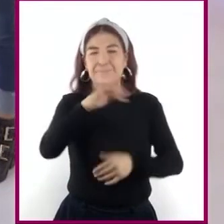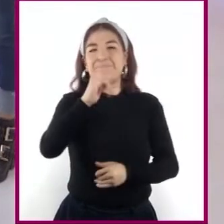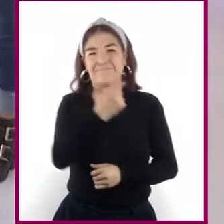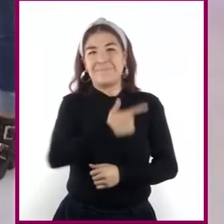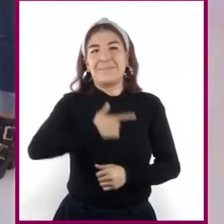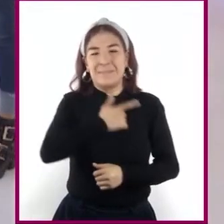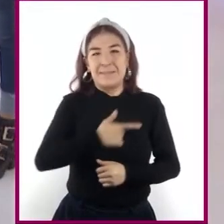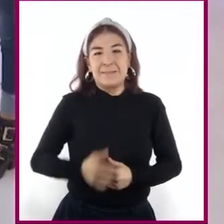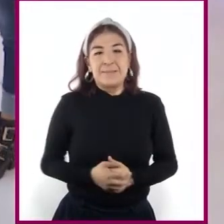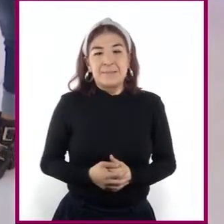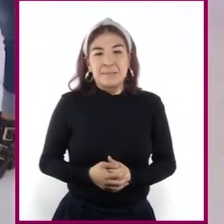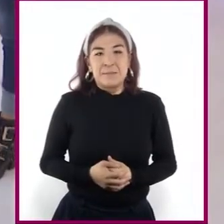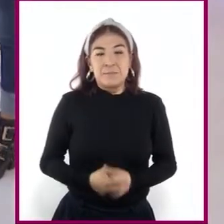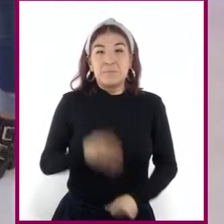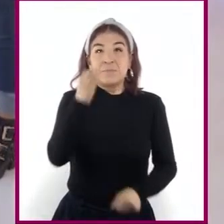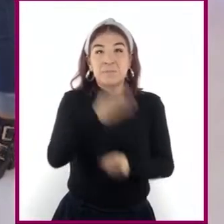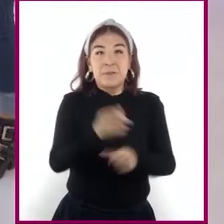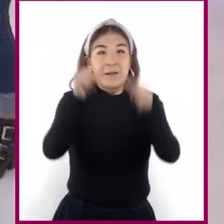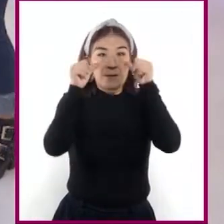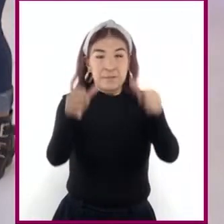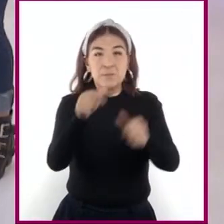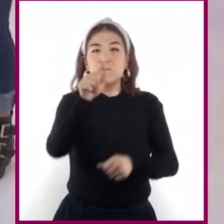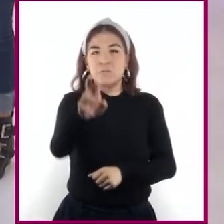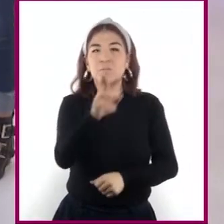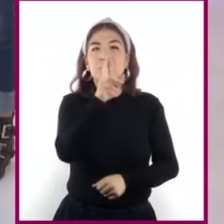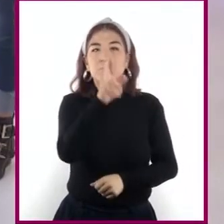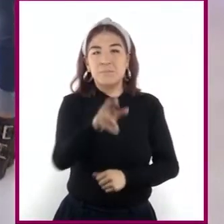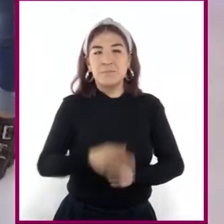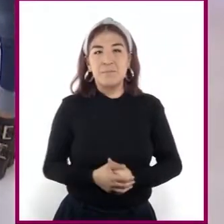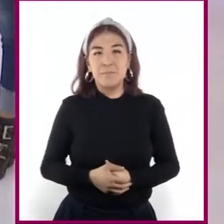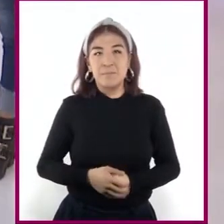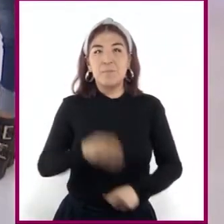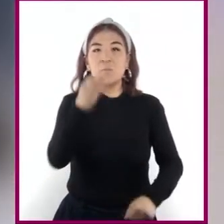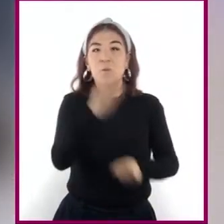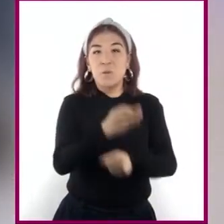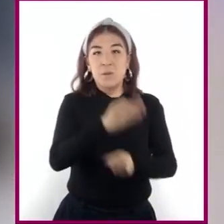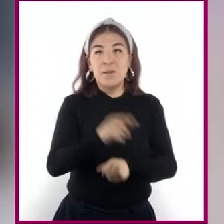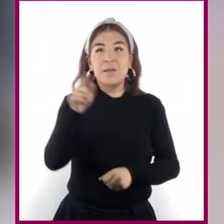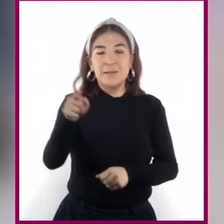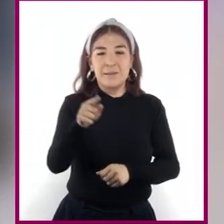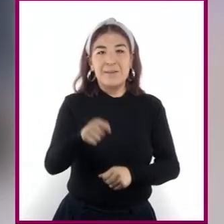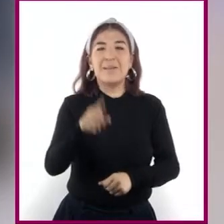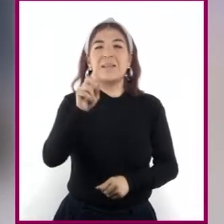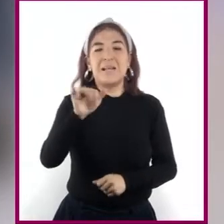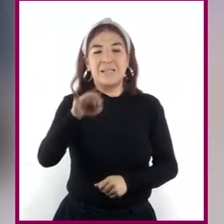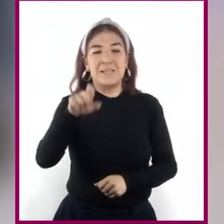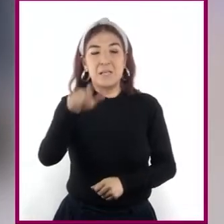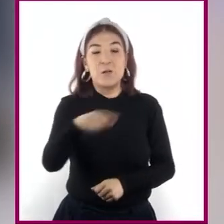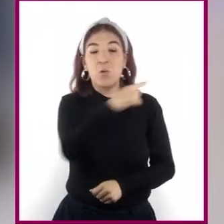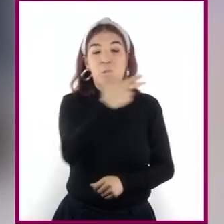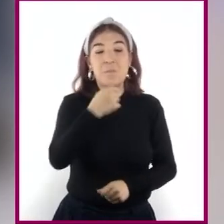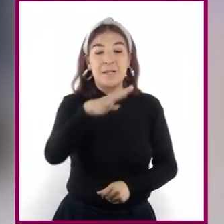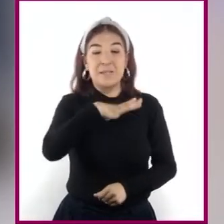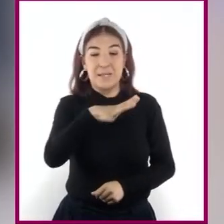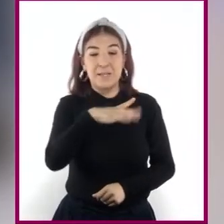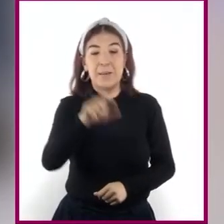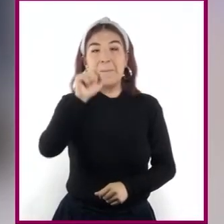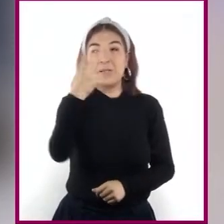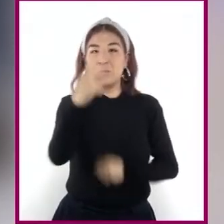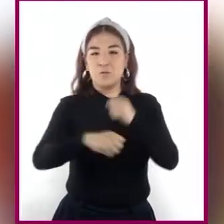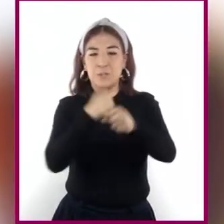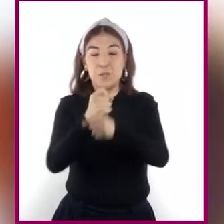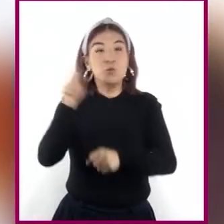Daniel. Pongan mucha atención y resuelvan, junto con Daniel, el reto. Luis tiene 22 años y su papá